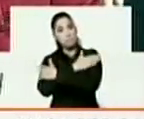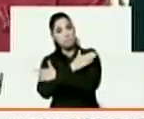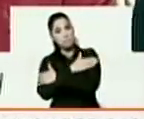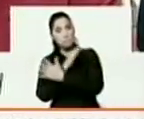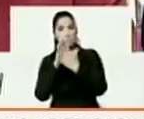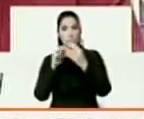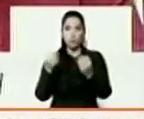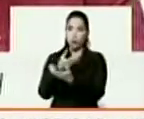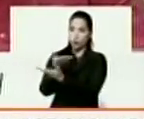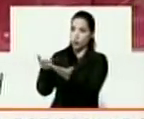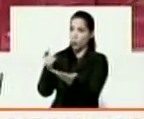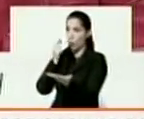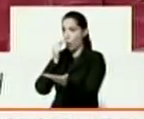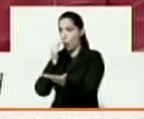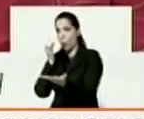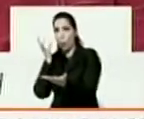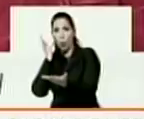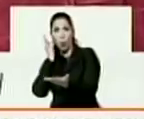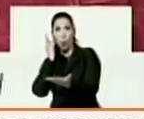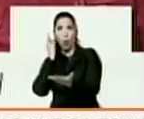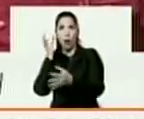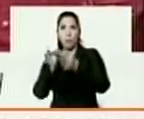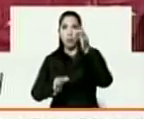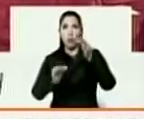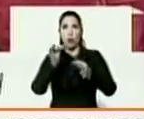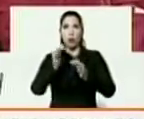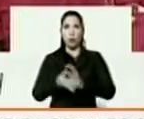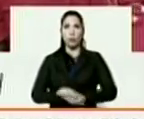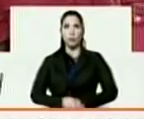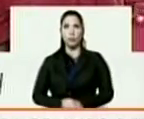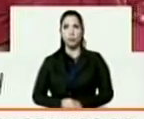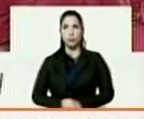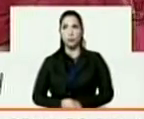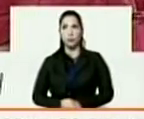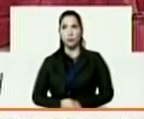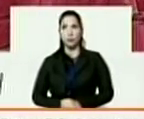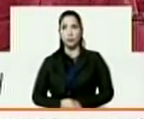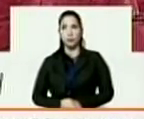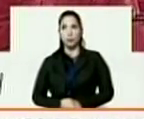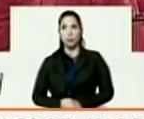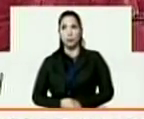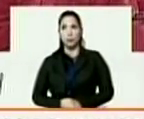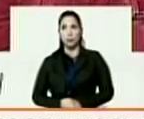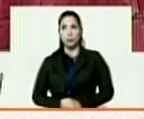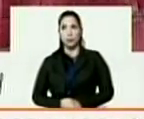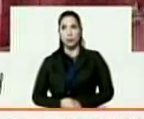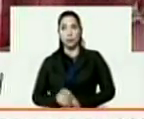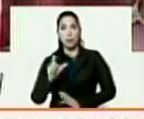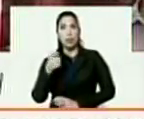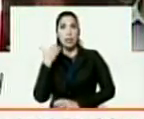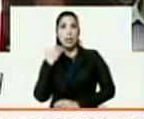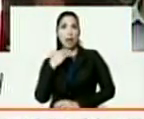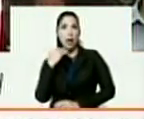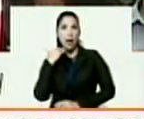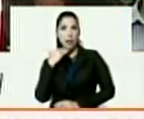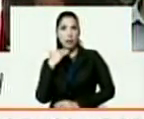ahogadas señora señora de puerto santo el gladio